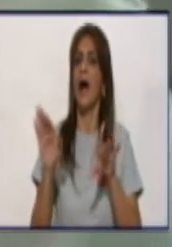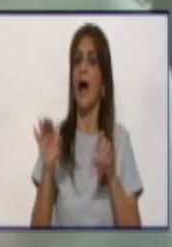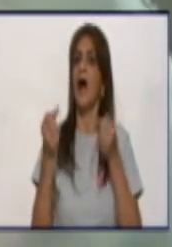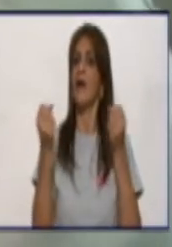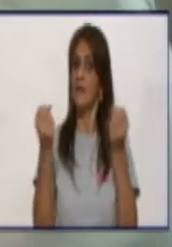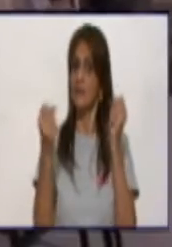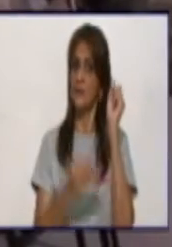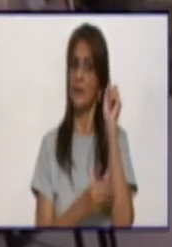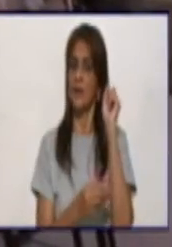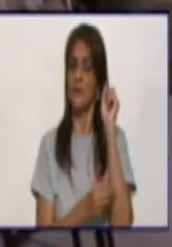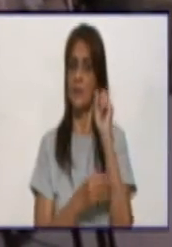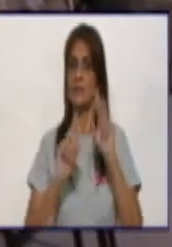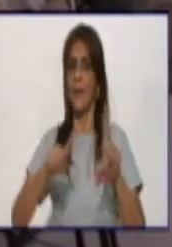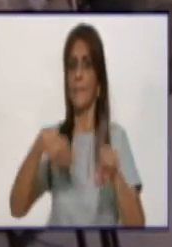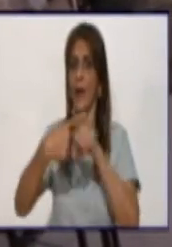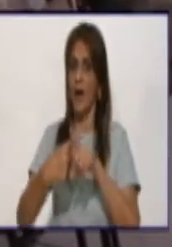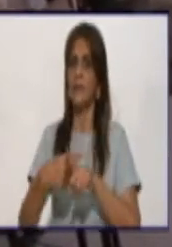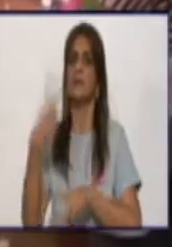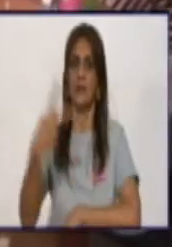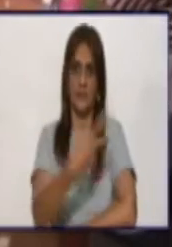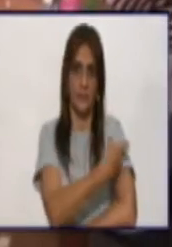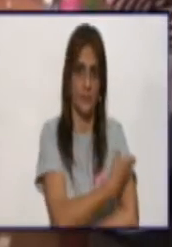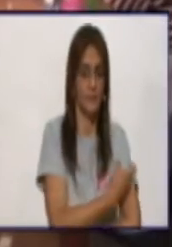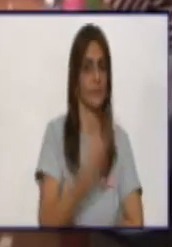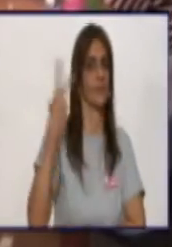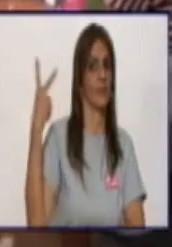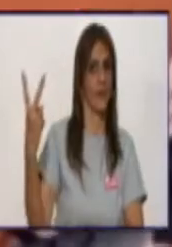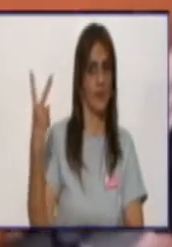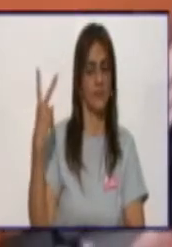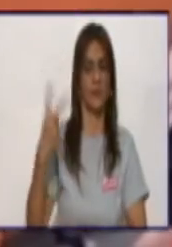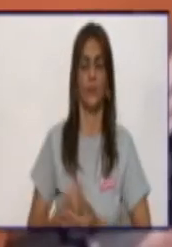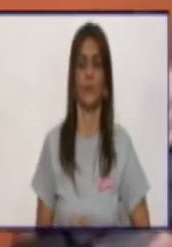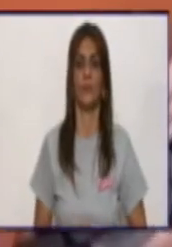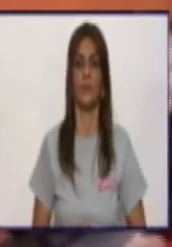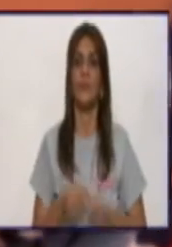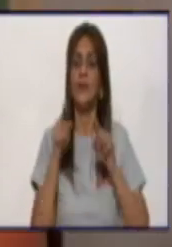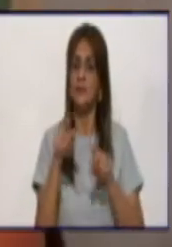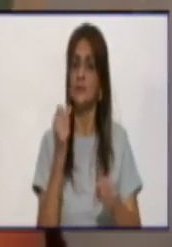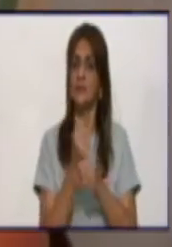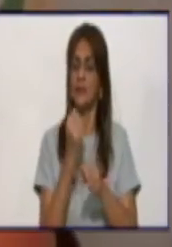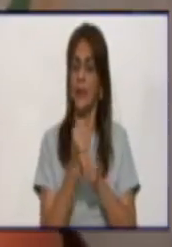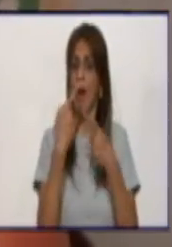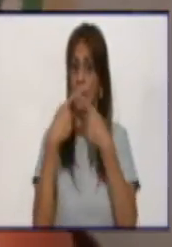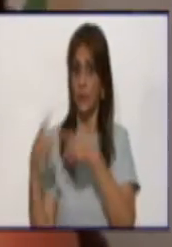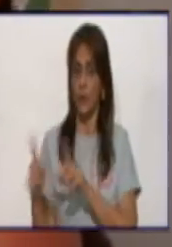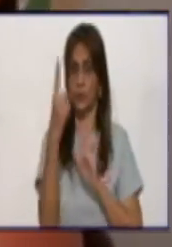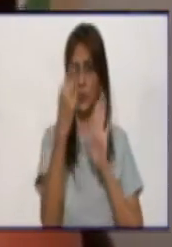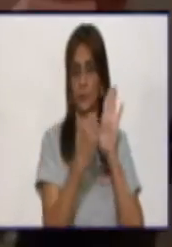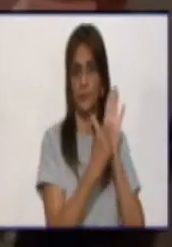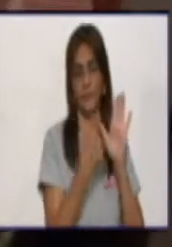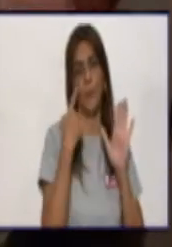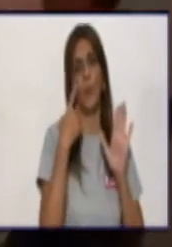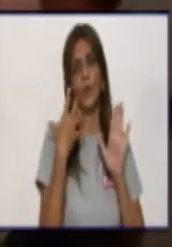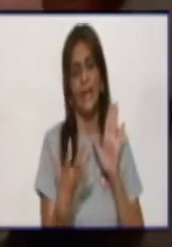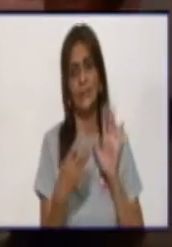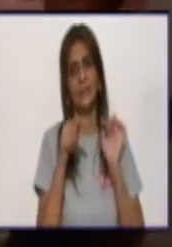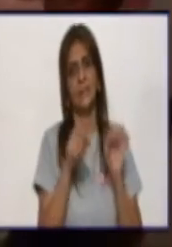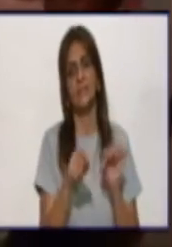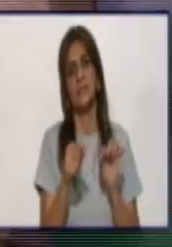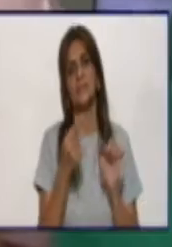de riesgo el segundo aspecto en el cual nosotros estamos trabajando y así lo hemos intercambiado en el grupo